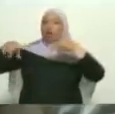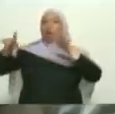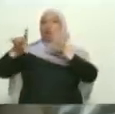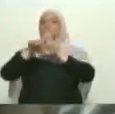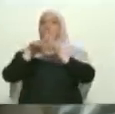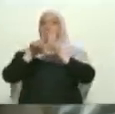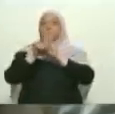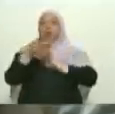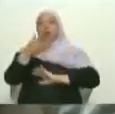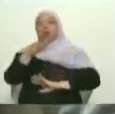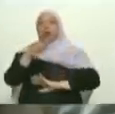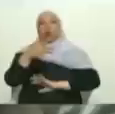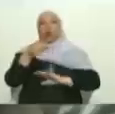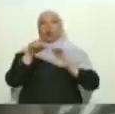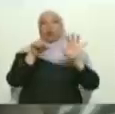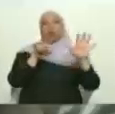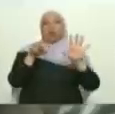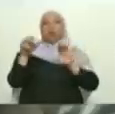con aproximadamente el